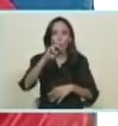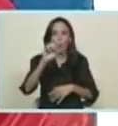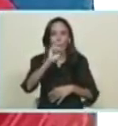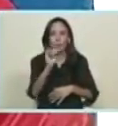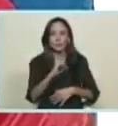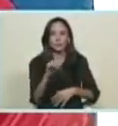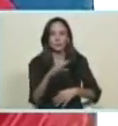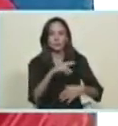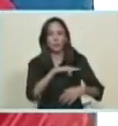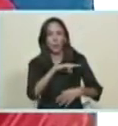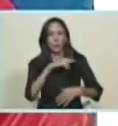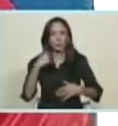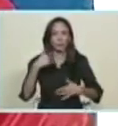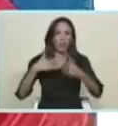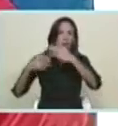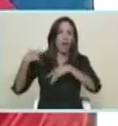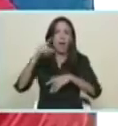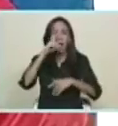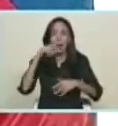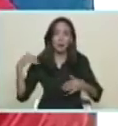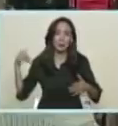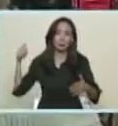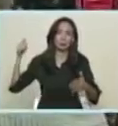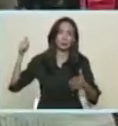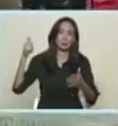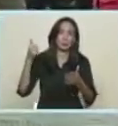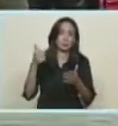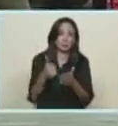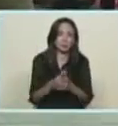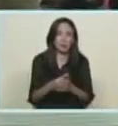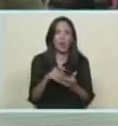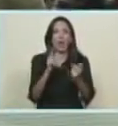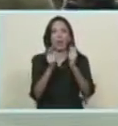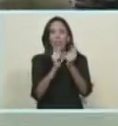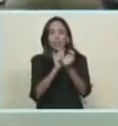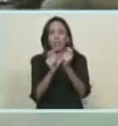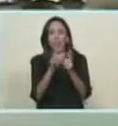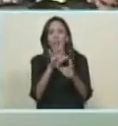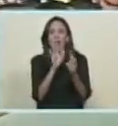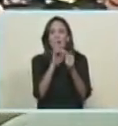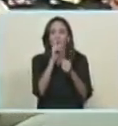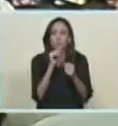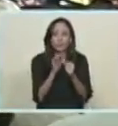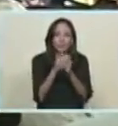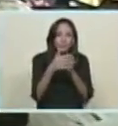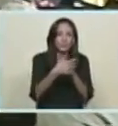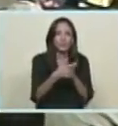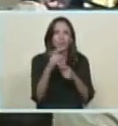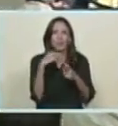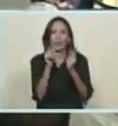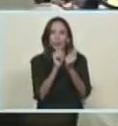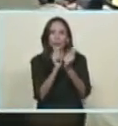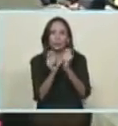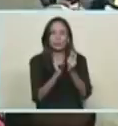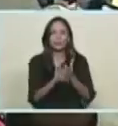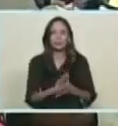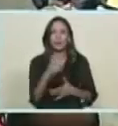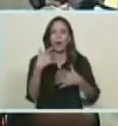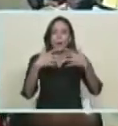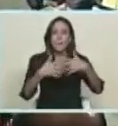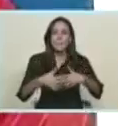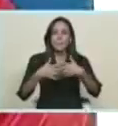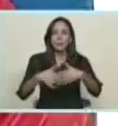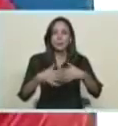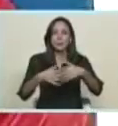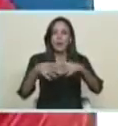porque Juan Vicente Gómez ya traía años de conversaciones secretas con las empresas